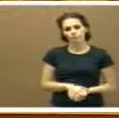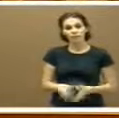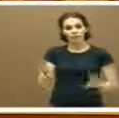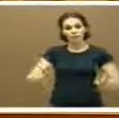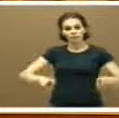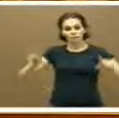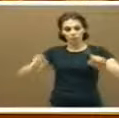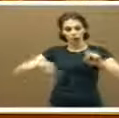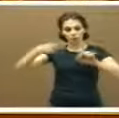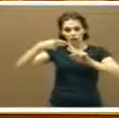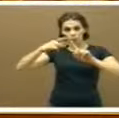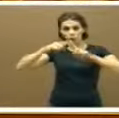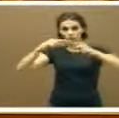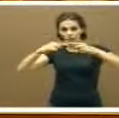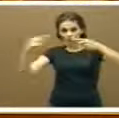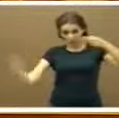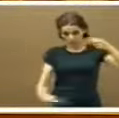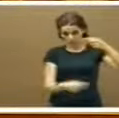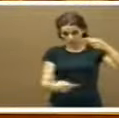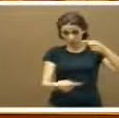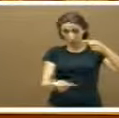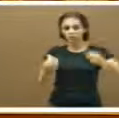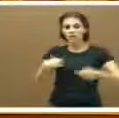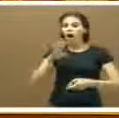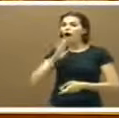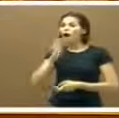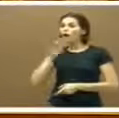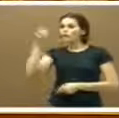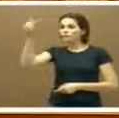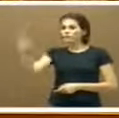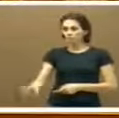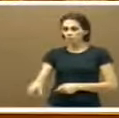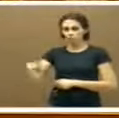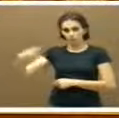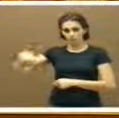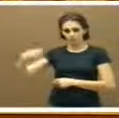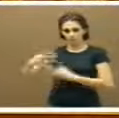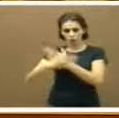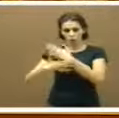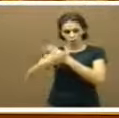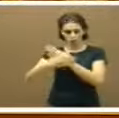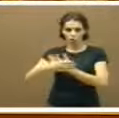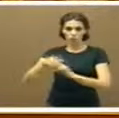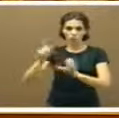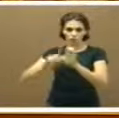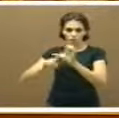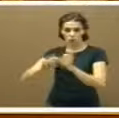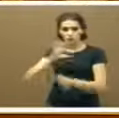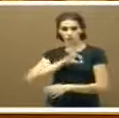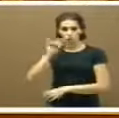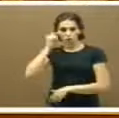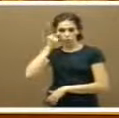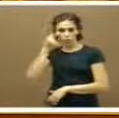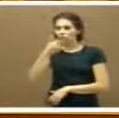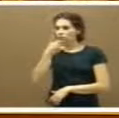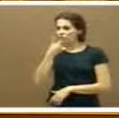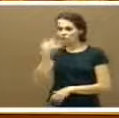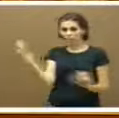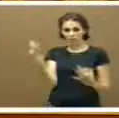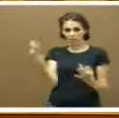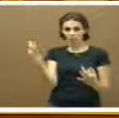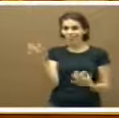objetivo del déficit, ya lo dijo el presidente del Gobierno de Extremadura, el señor Monago, que la solución no